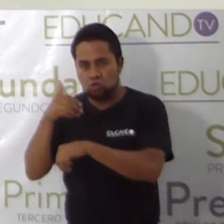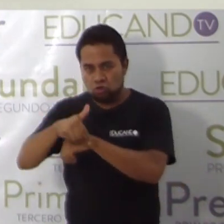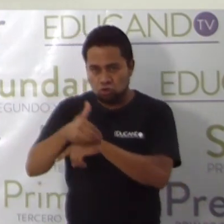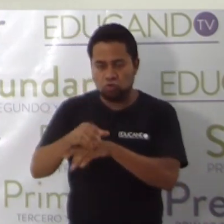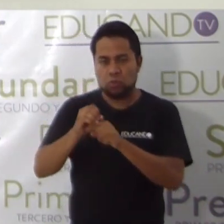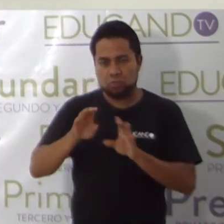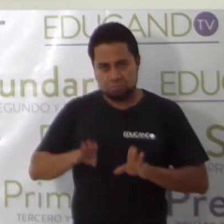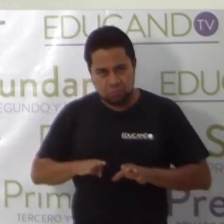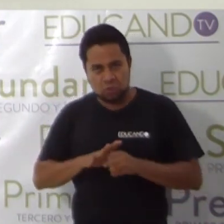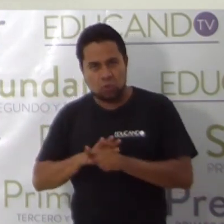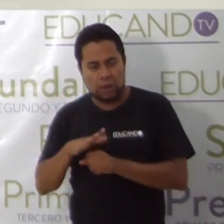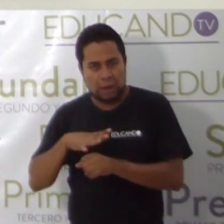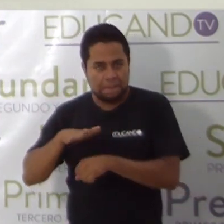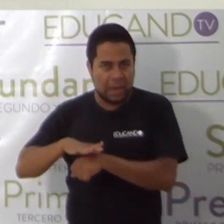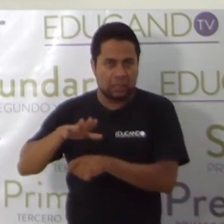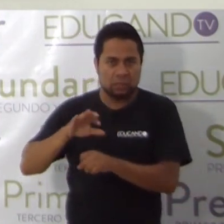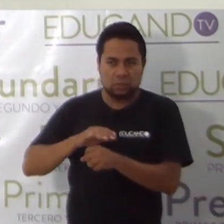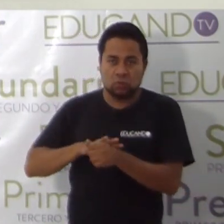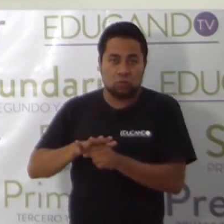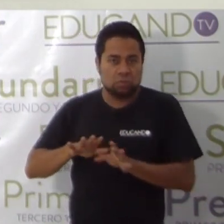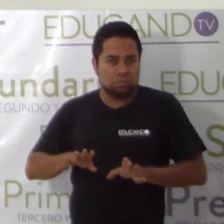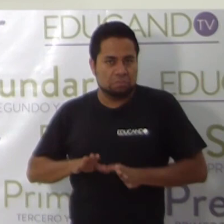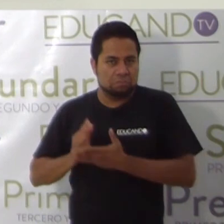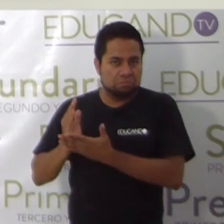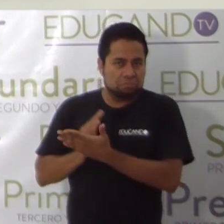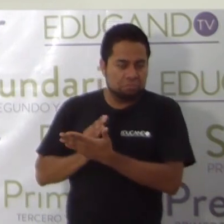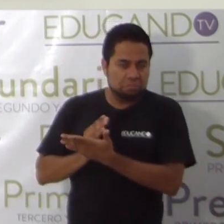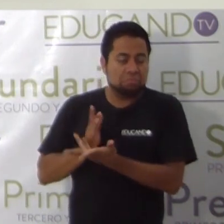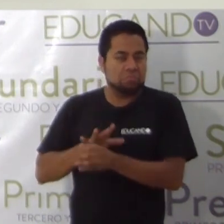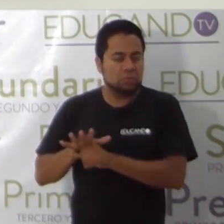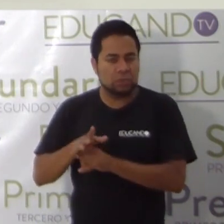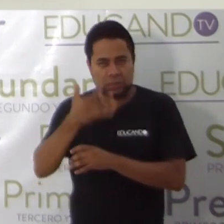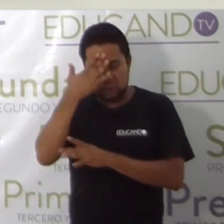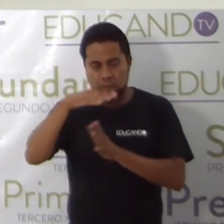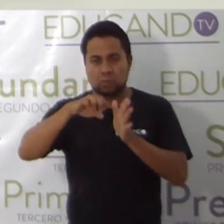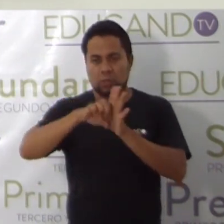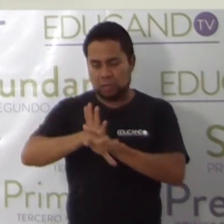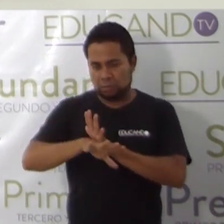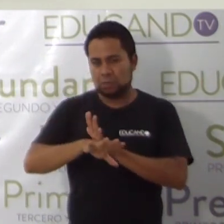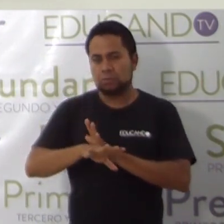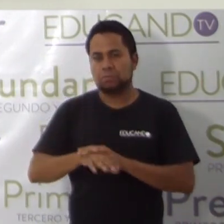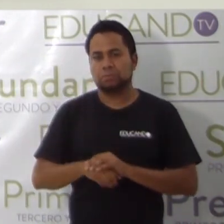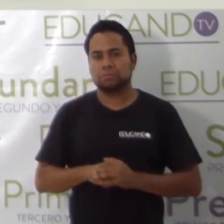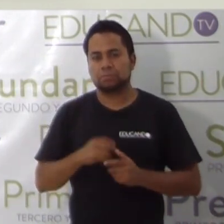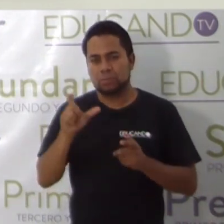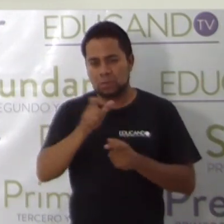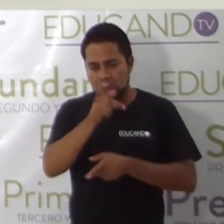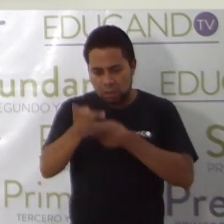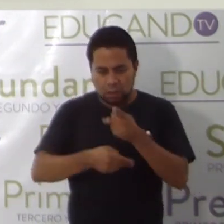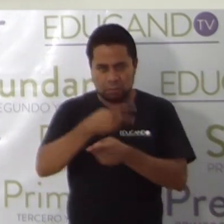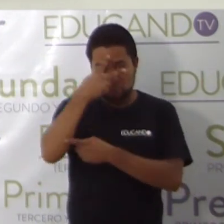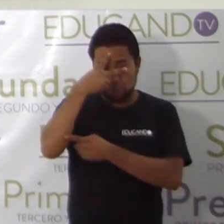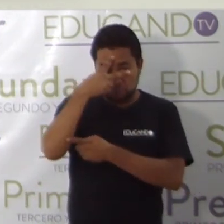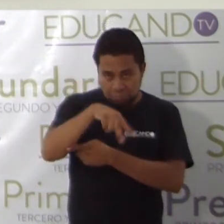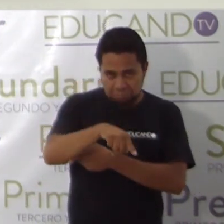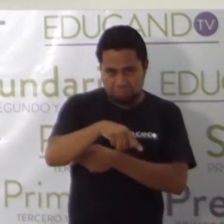otra información, ¿sí? Así podemos saber, por ejemplo, si hacemos un censo en México